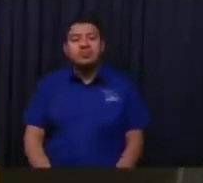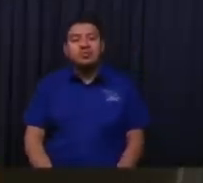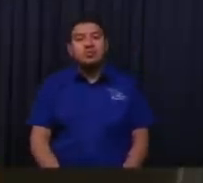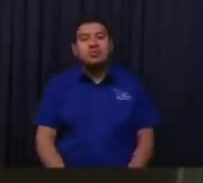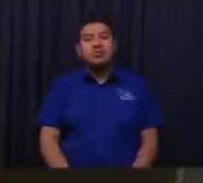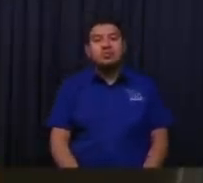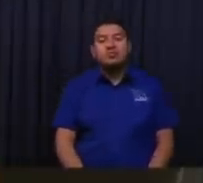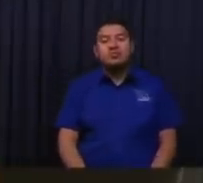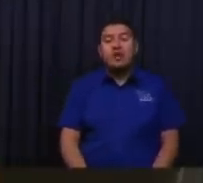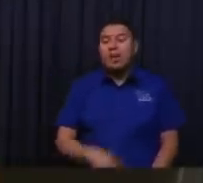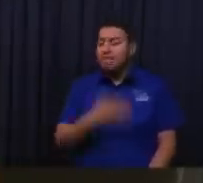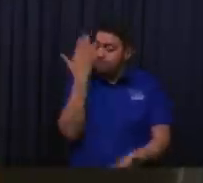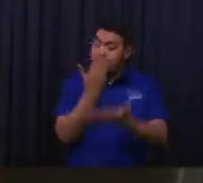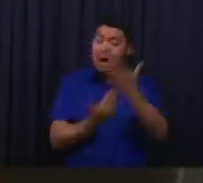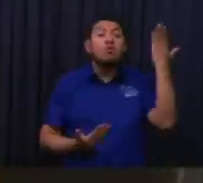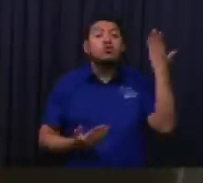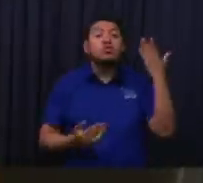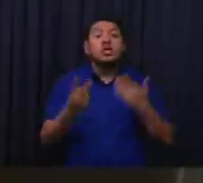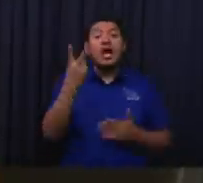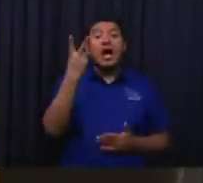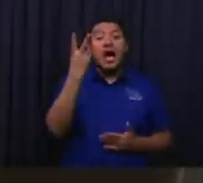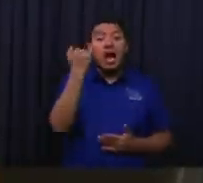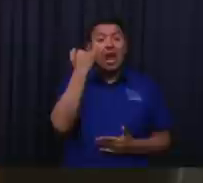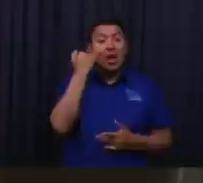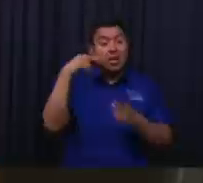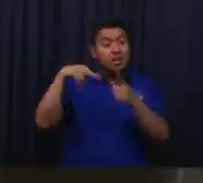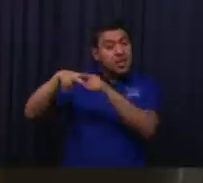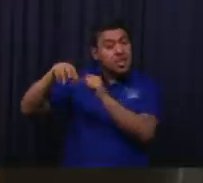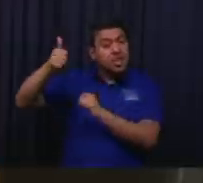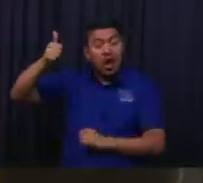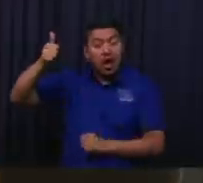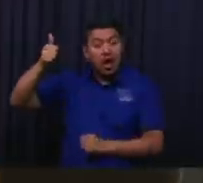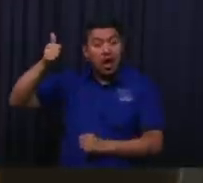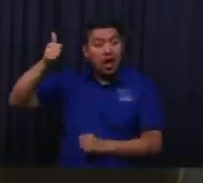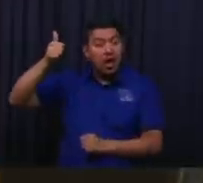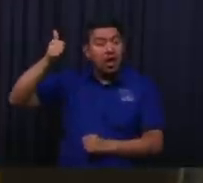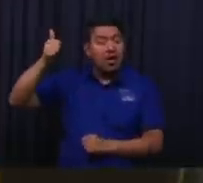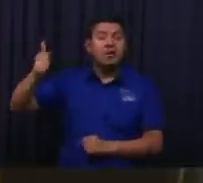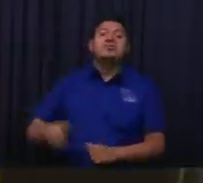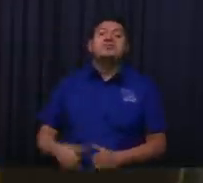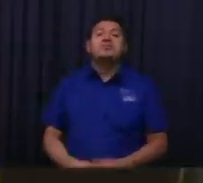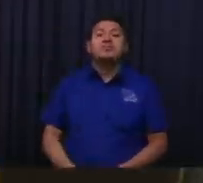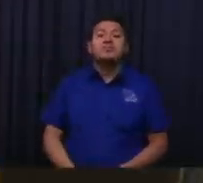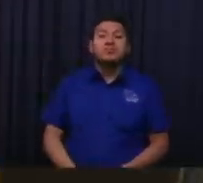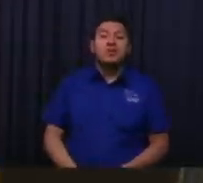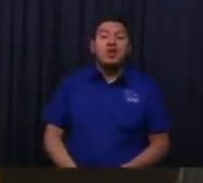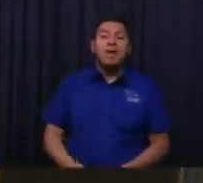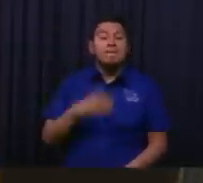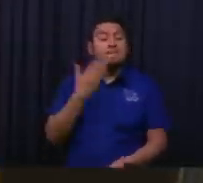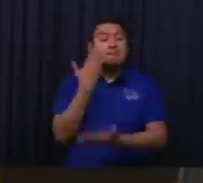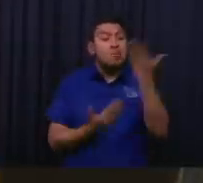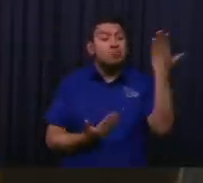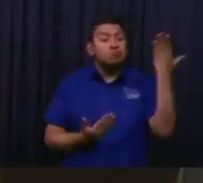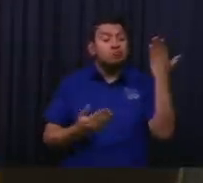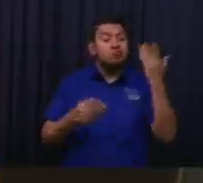¿verdad? Vamos a la viña. No a Viña del Mar, ¿verdad? Sino vamos a la viña.